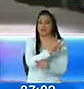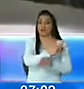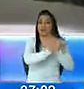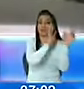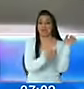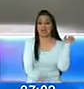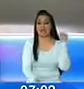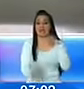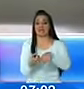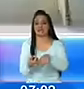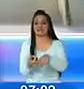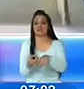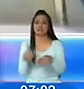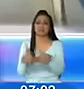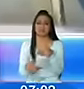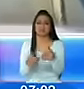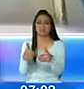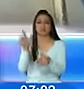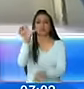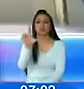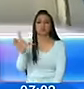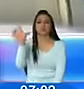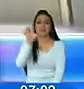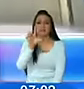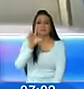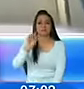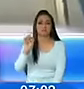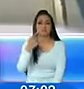se restablecerá paulatinamente durante el transcurso